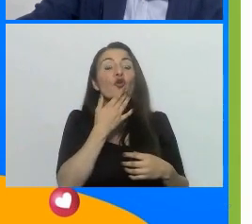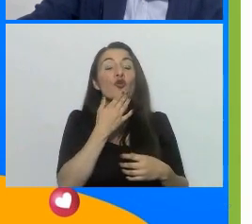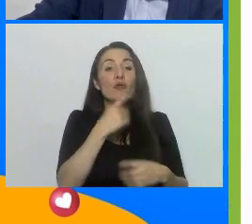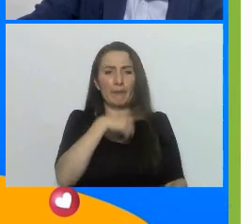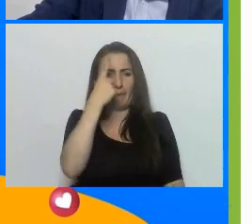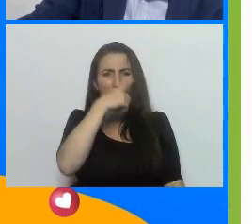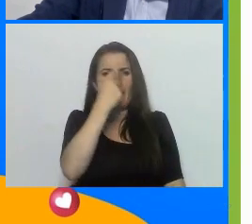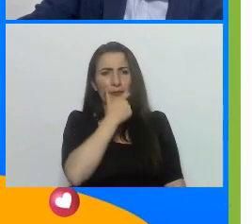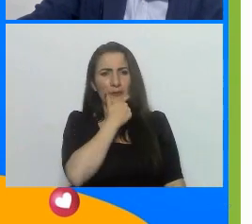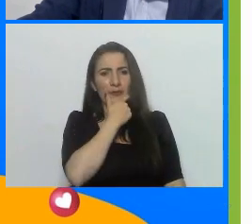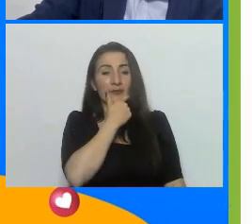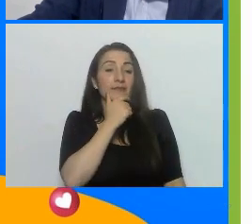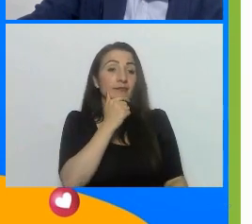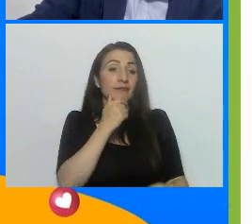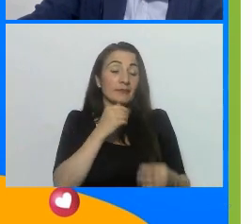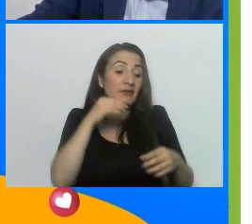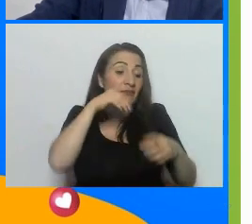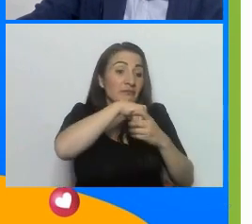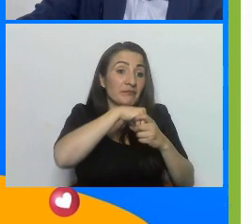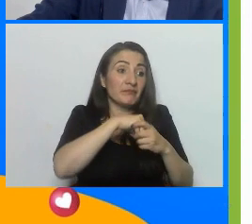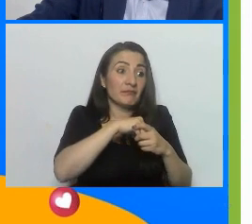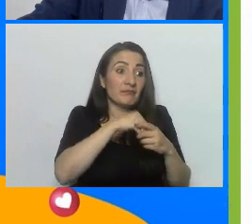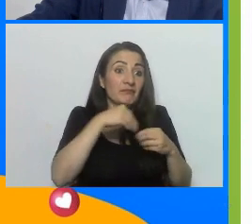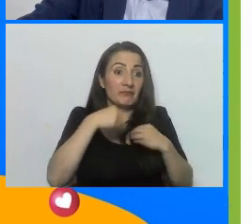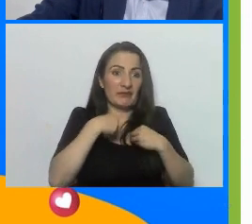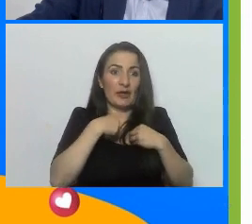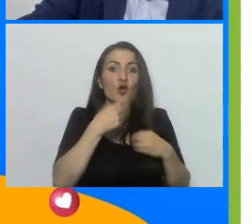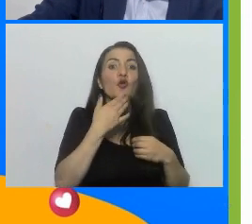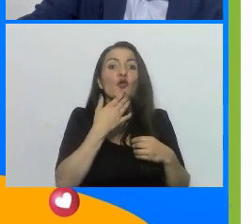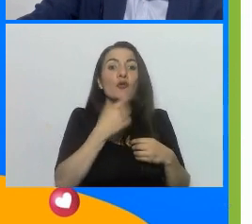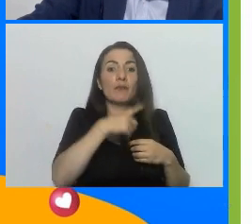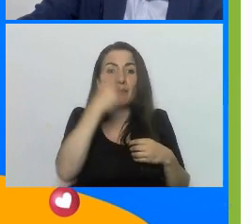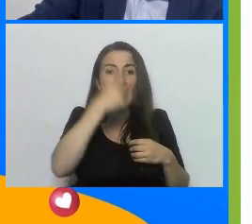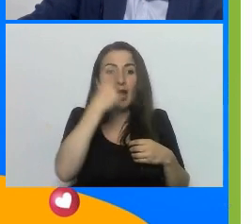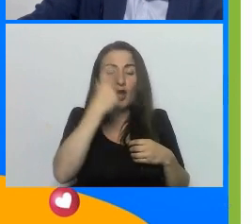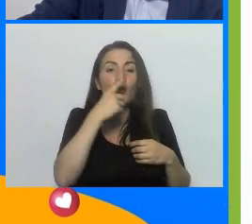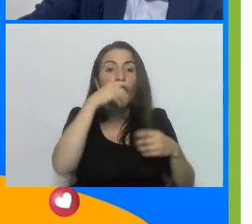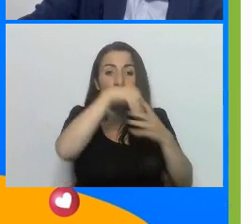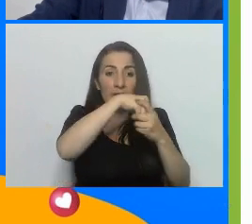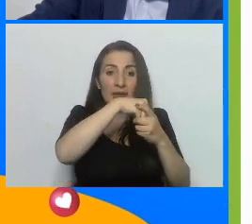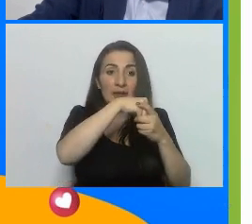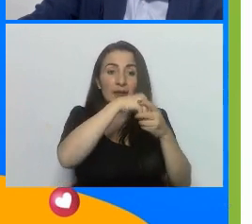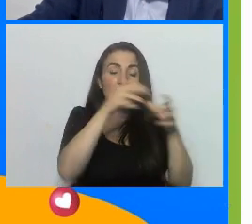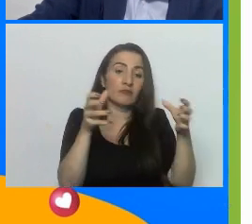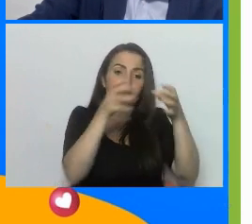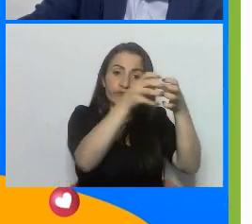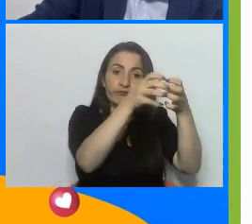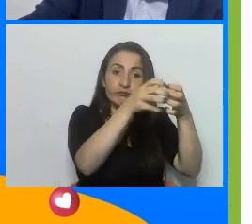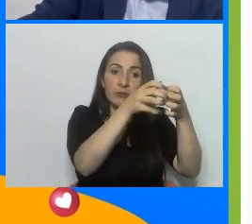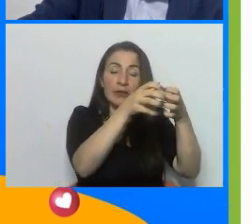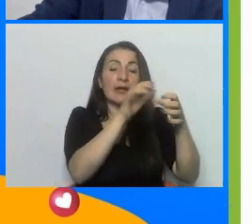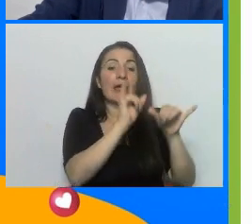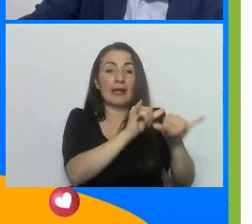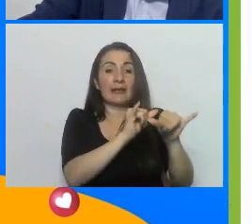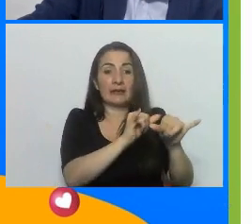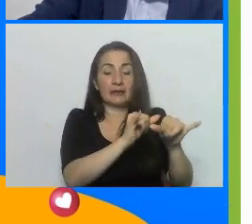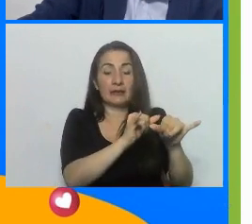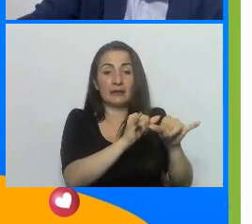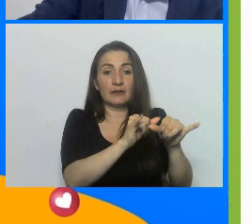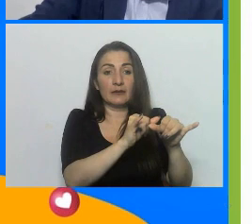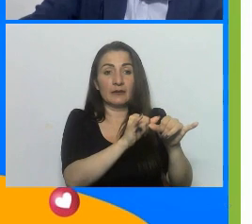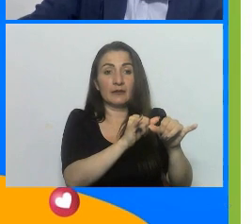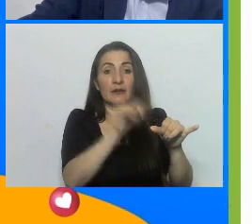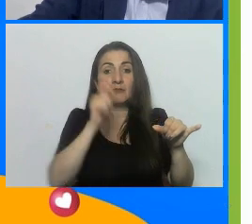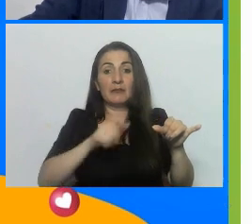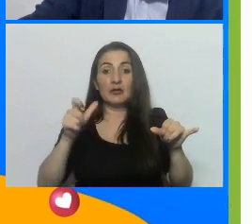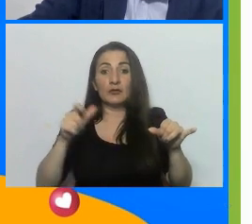todos son blancos? Porque ellos tienen que vivir acá. Entonces, los animales que son presas, perdónenme la expresión, no pueden dar